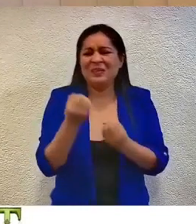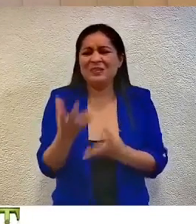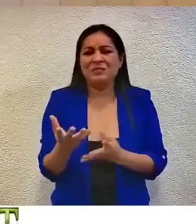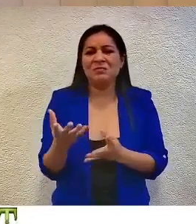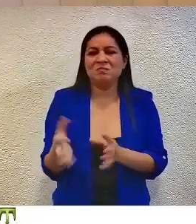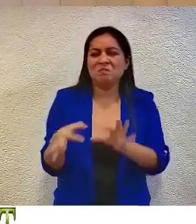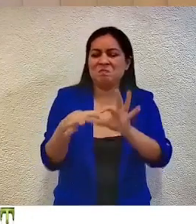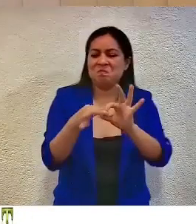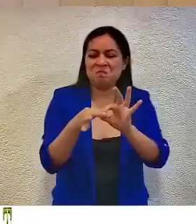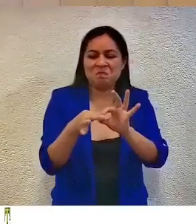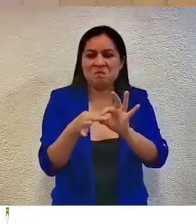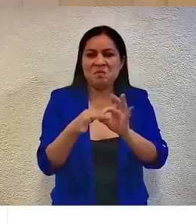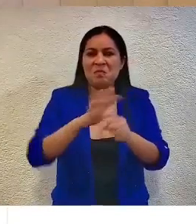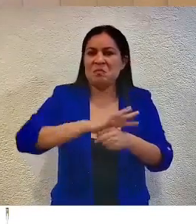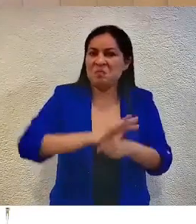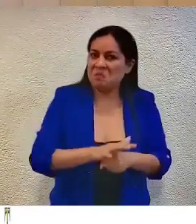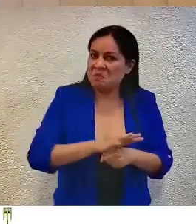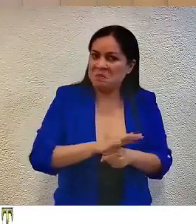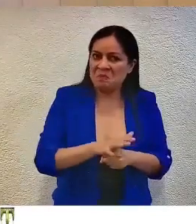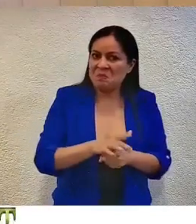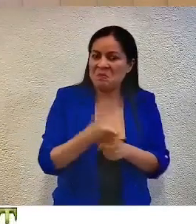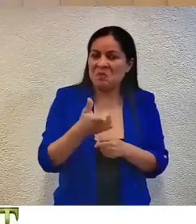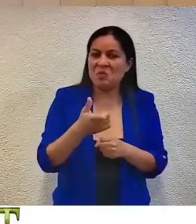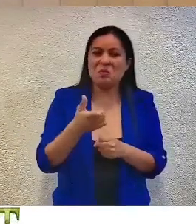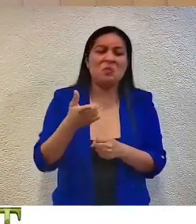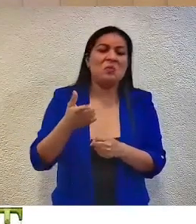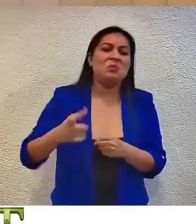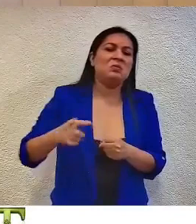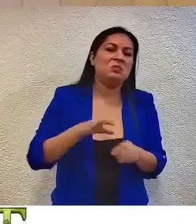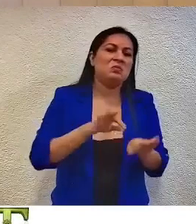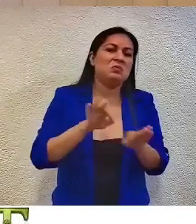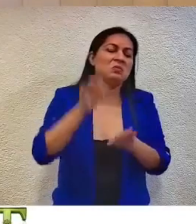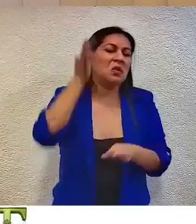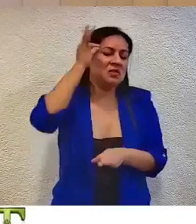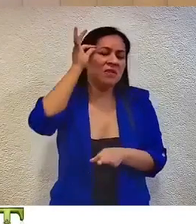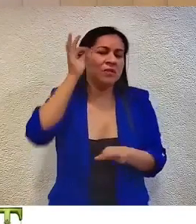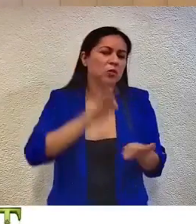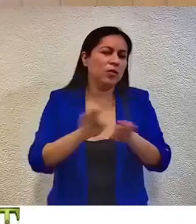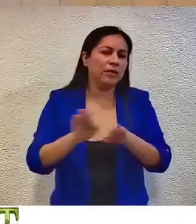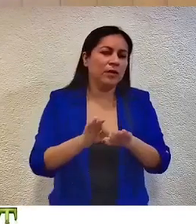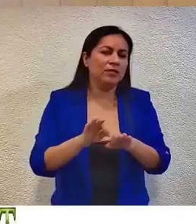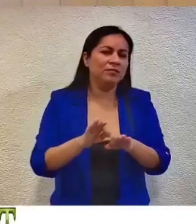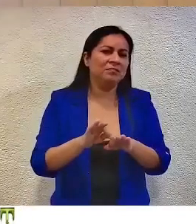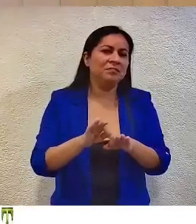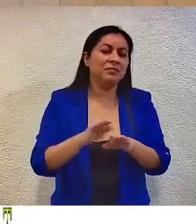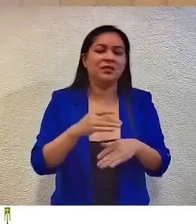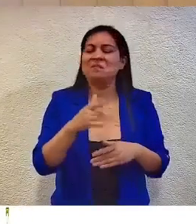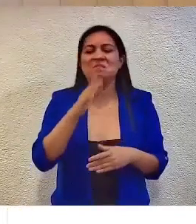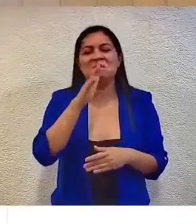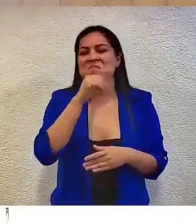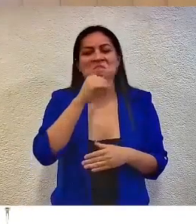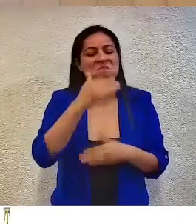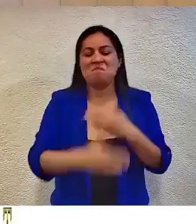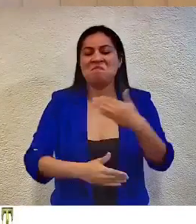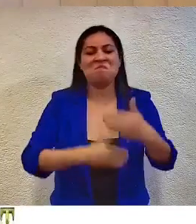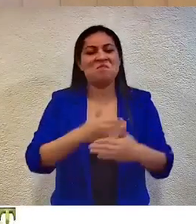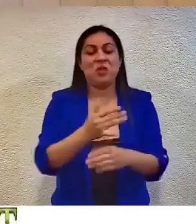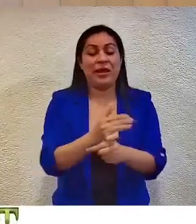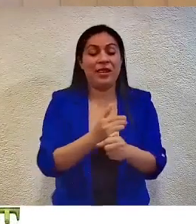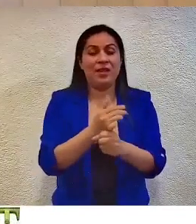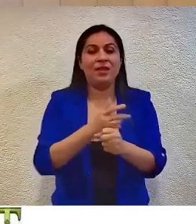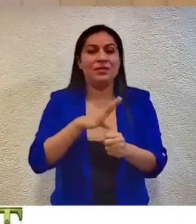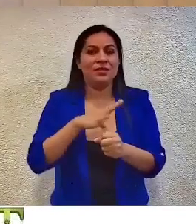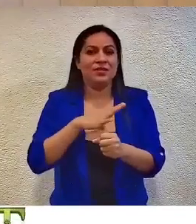implícitas presión mediática por parte de los funcionarios públicos denunciados, se estima improcedente porque el análisis que